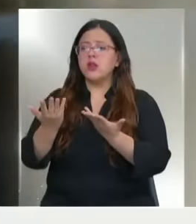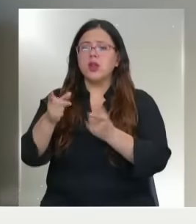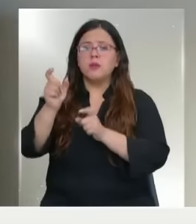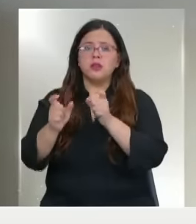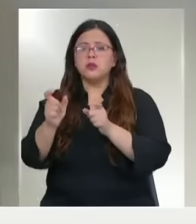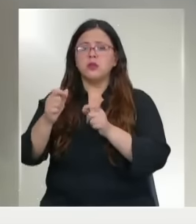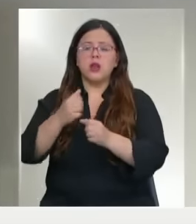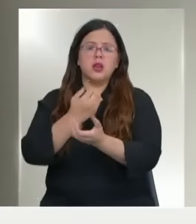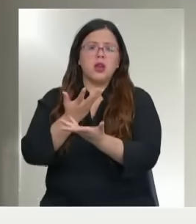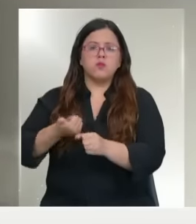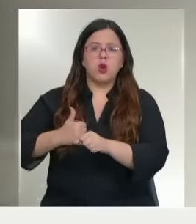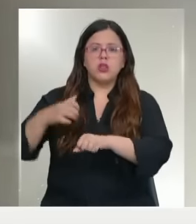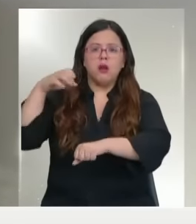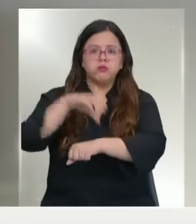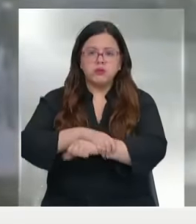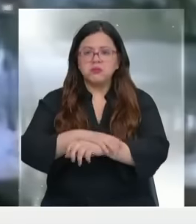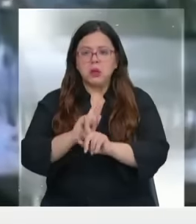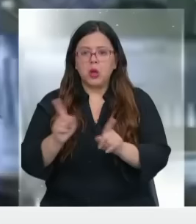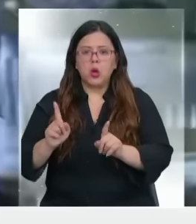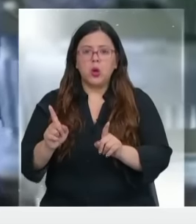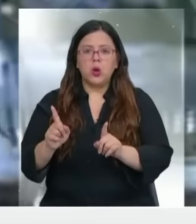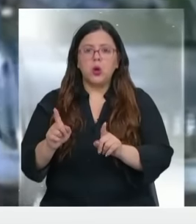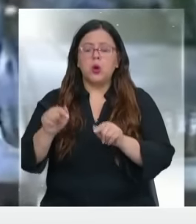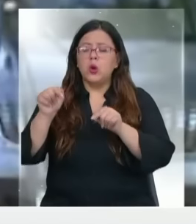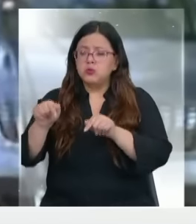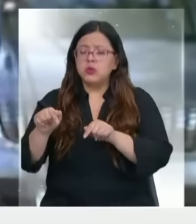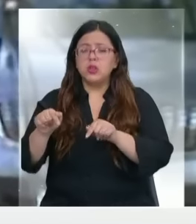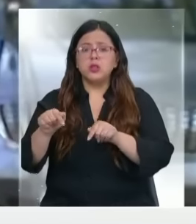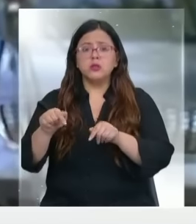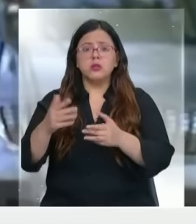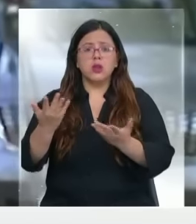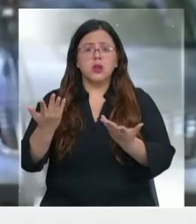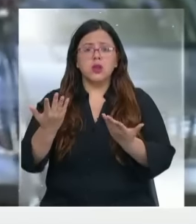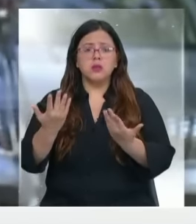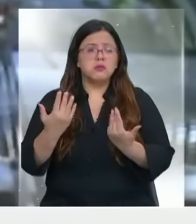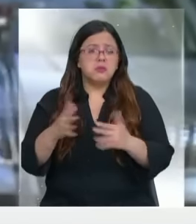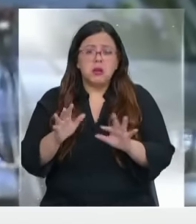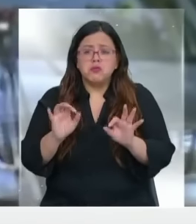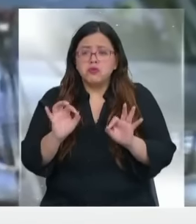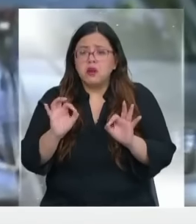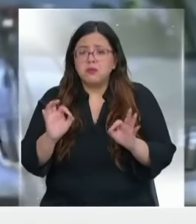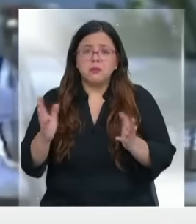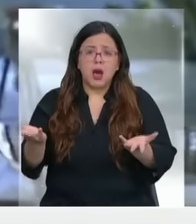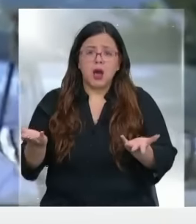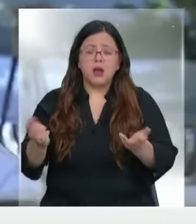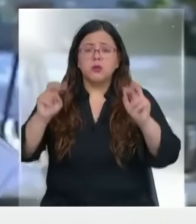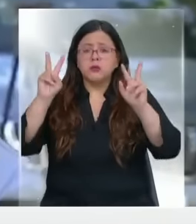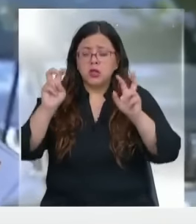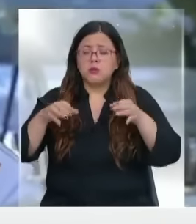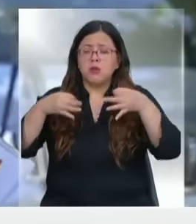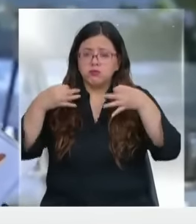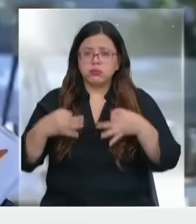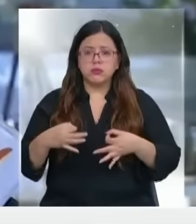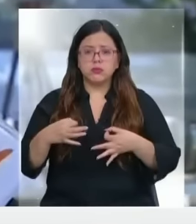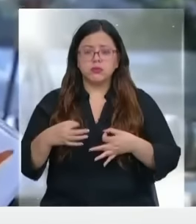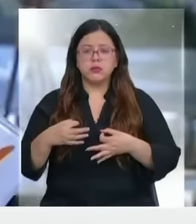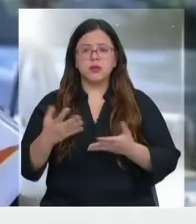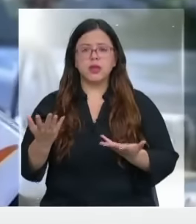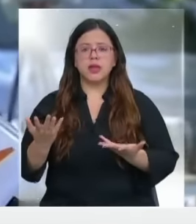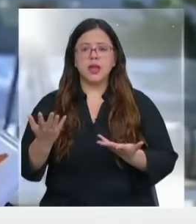nada. Y que ha sido su comportamiento habitual. Nos parece una señal correcta, además, que